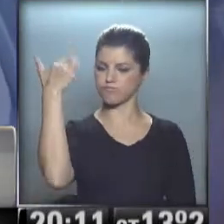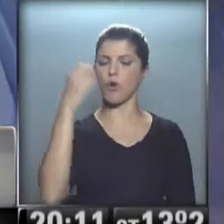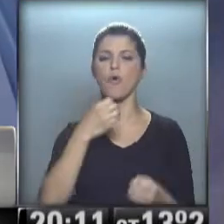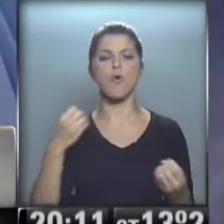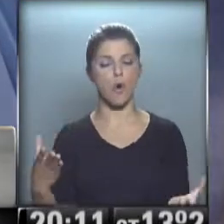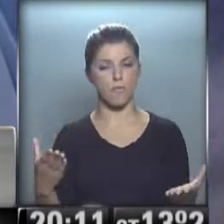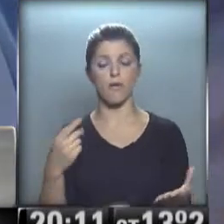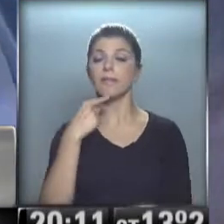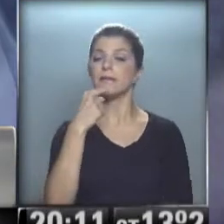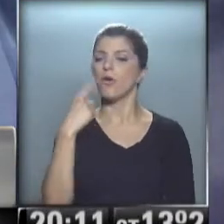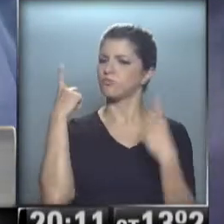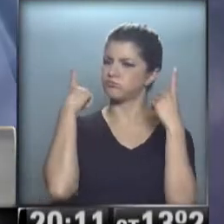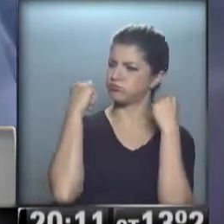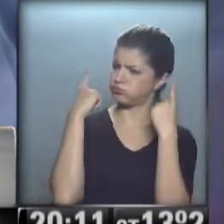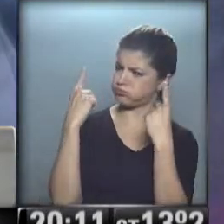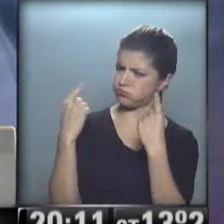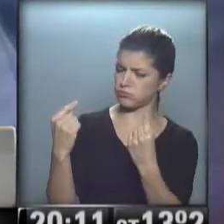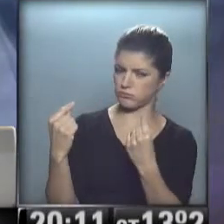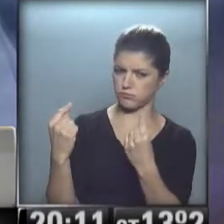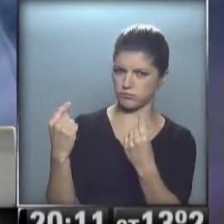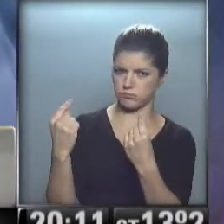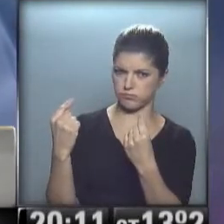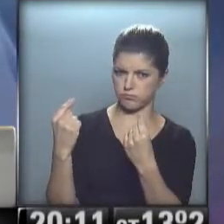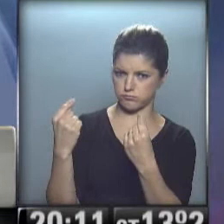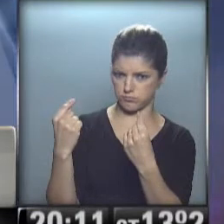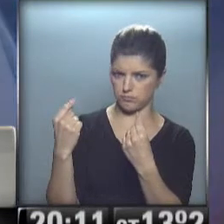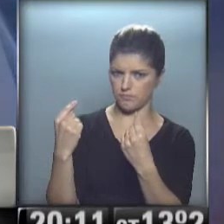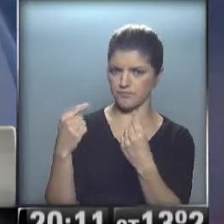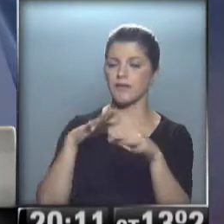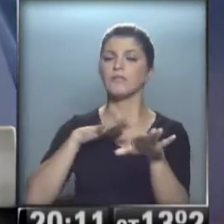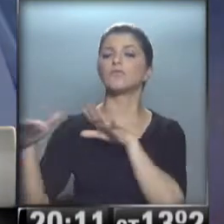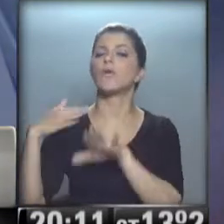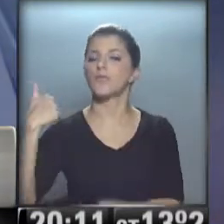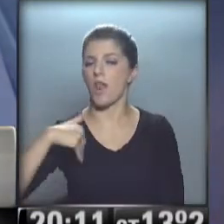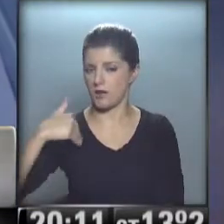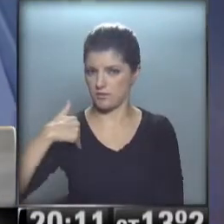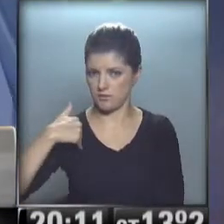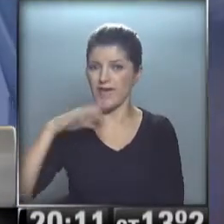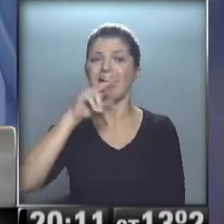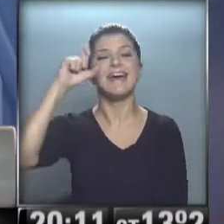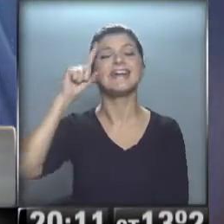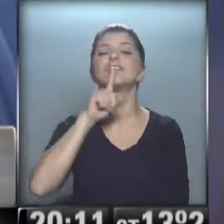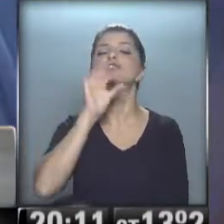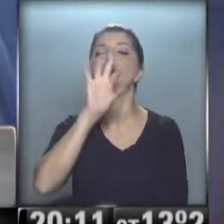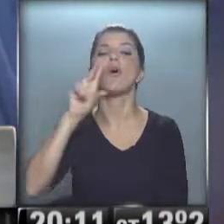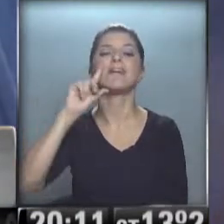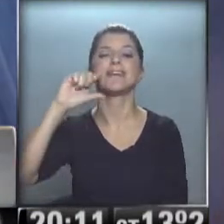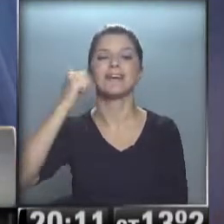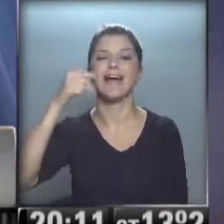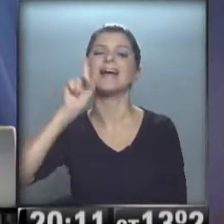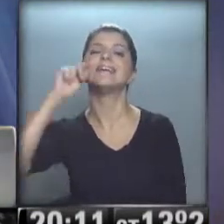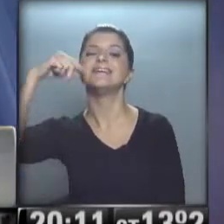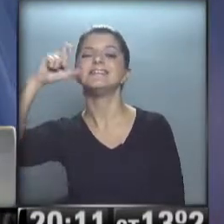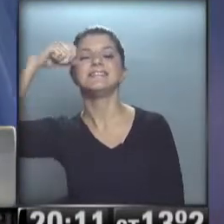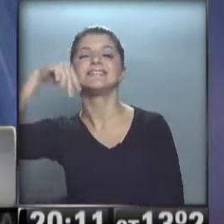que, criticando la retórica incendiaria de la Argentina. Retórica incendiaria de la Argentina. O